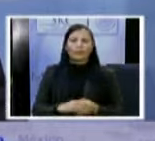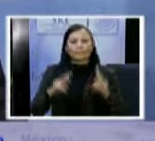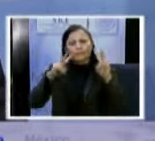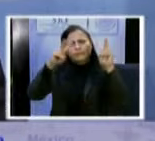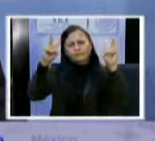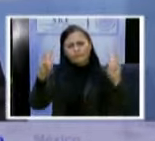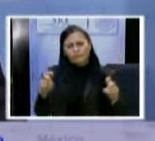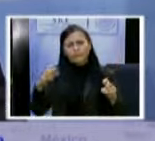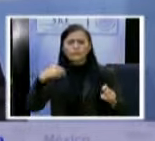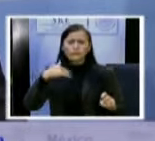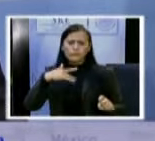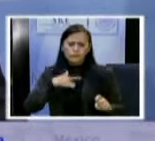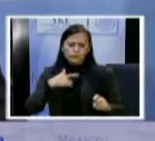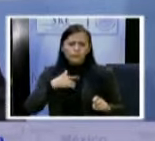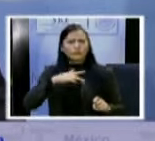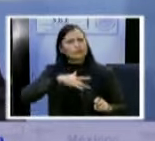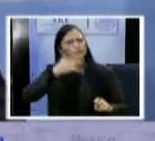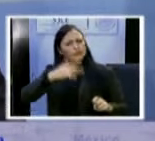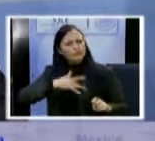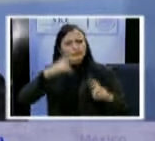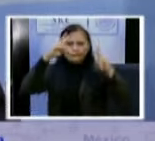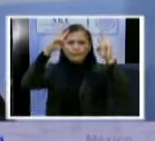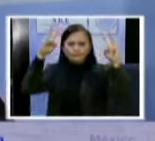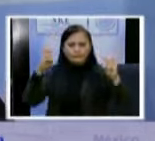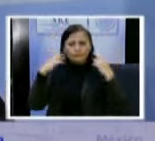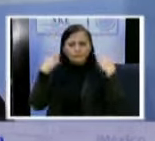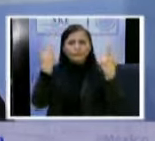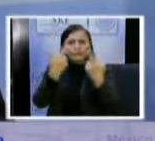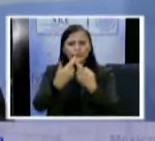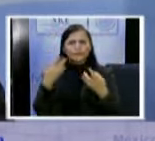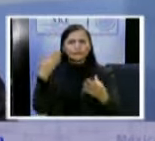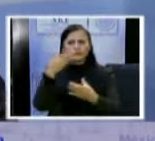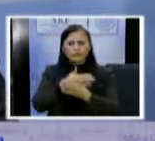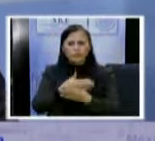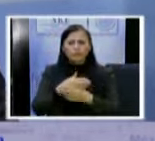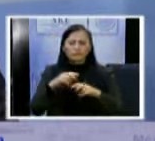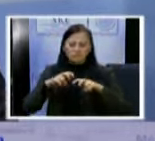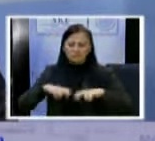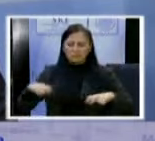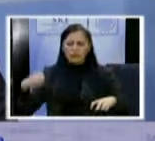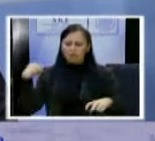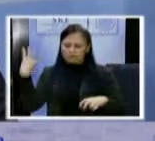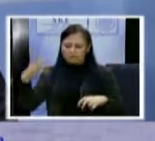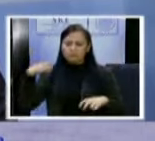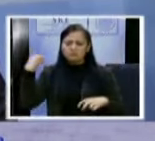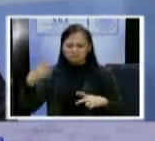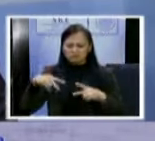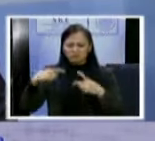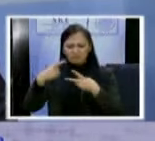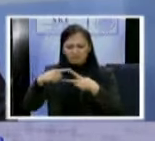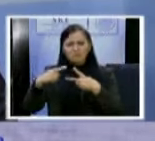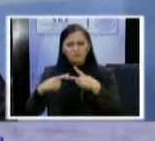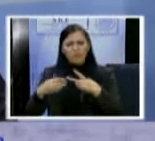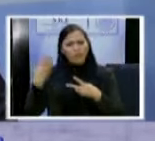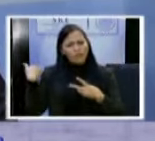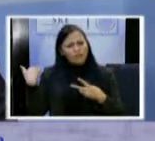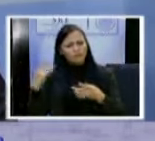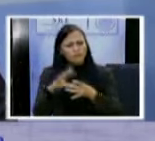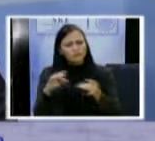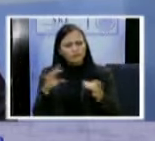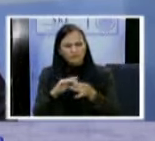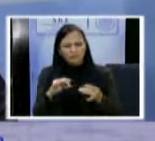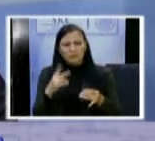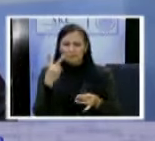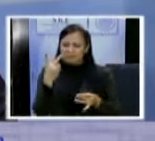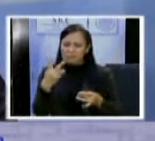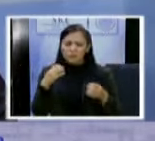yo diría que los temas de la cumbre, pues es lo que aquí se ha comentado en los dos paneles, que la verdad han sido dos grandes paneles y